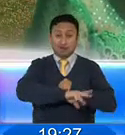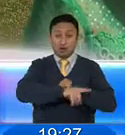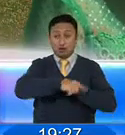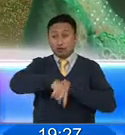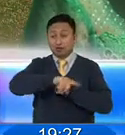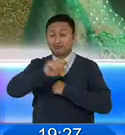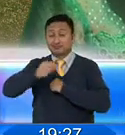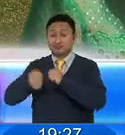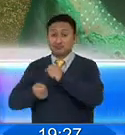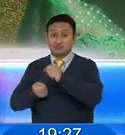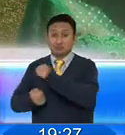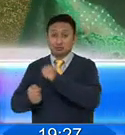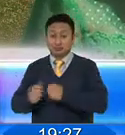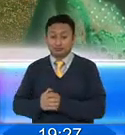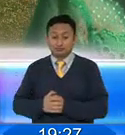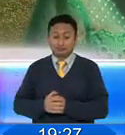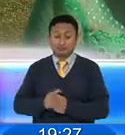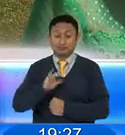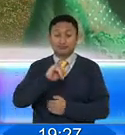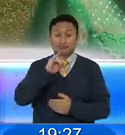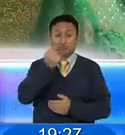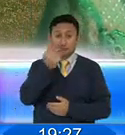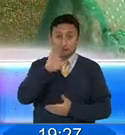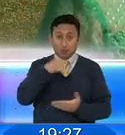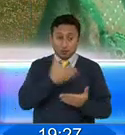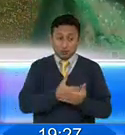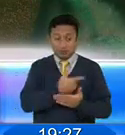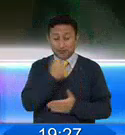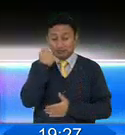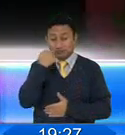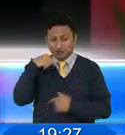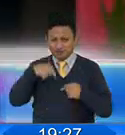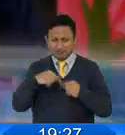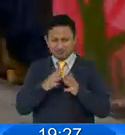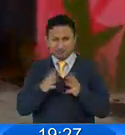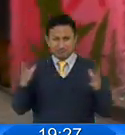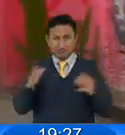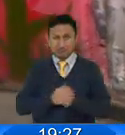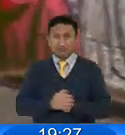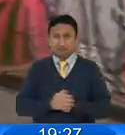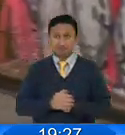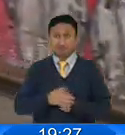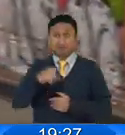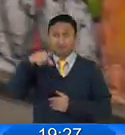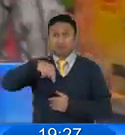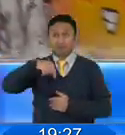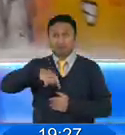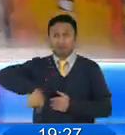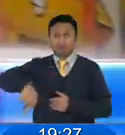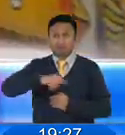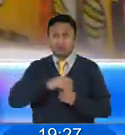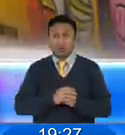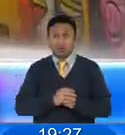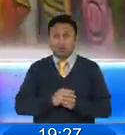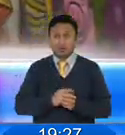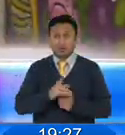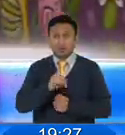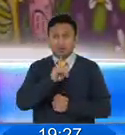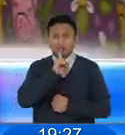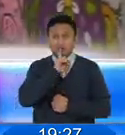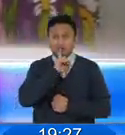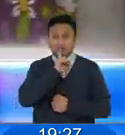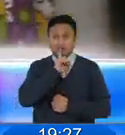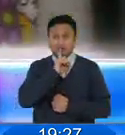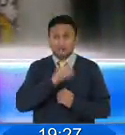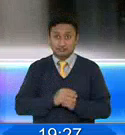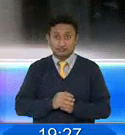asesinato desde asociación ilícita hasta tráfico de drogas aquí dentro se guardan absoluto recelo de lo que sucede pues se